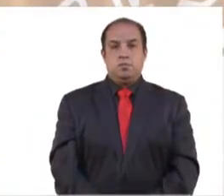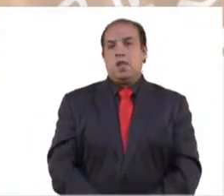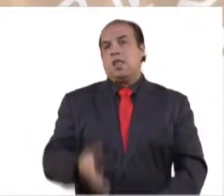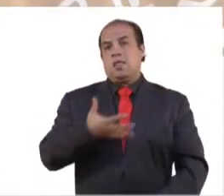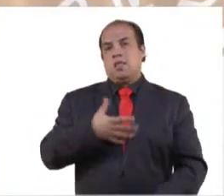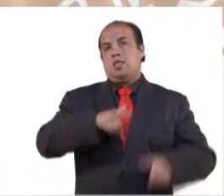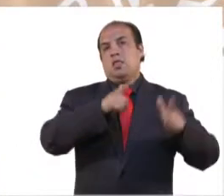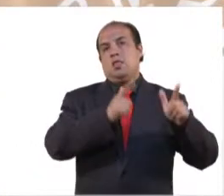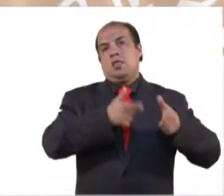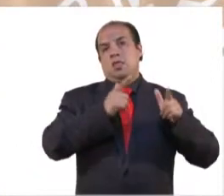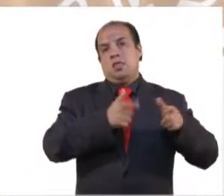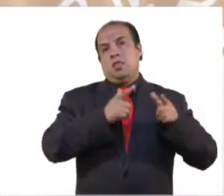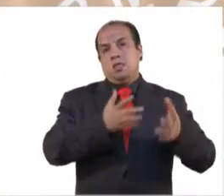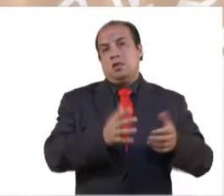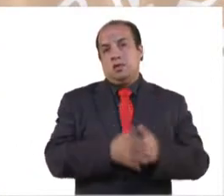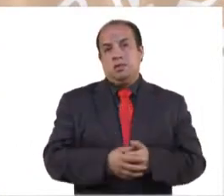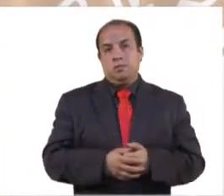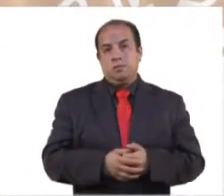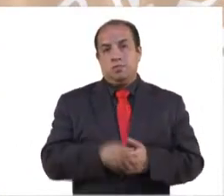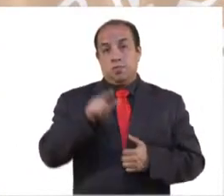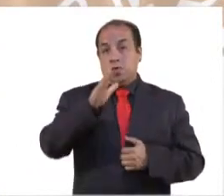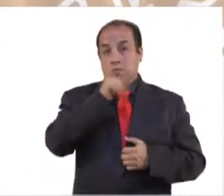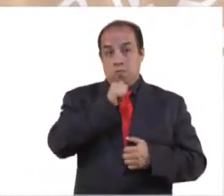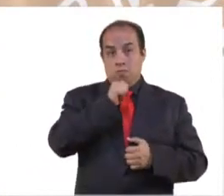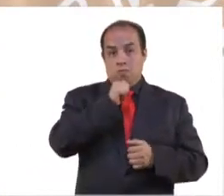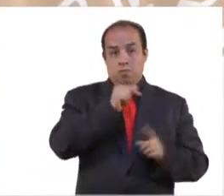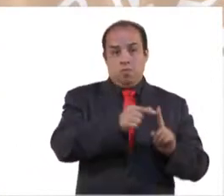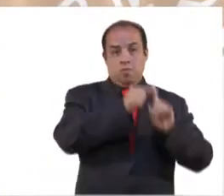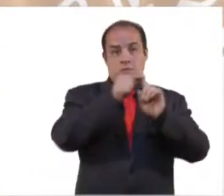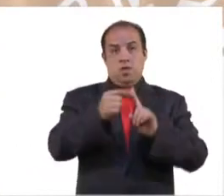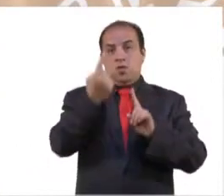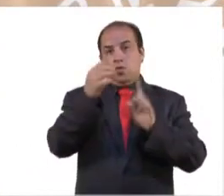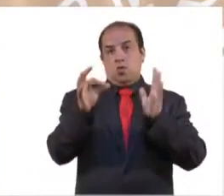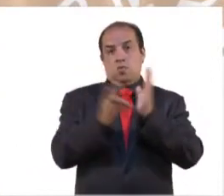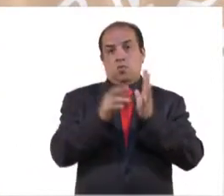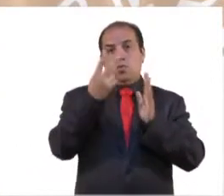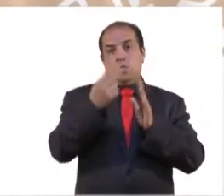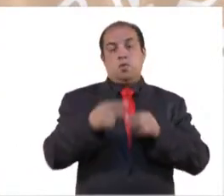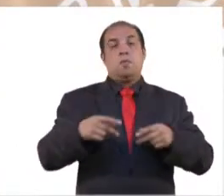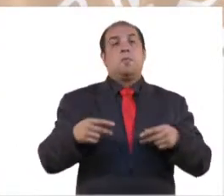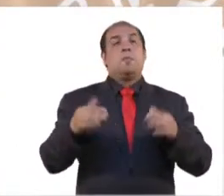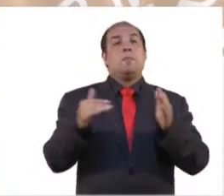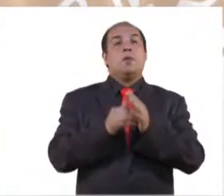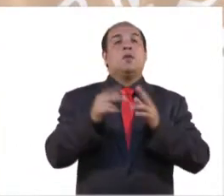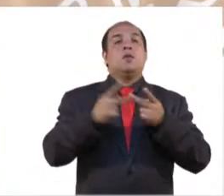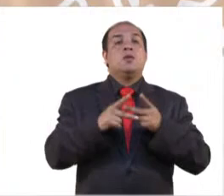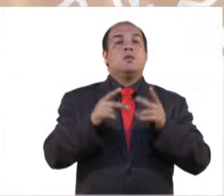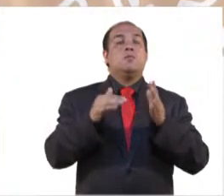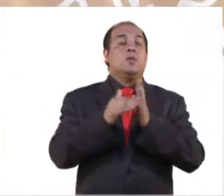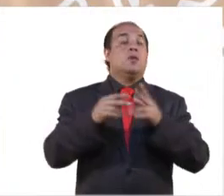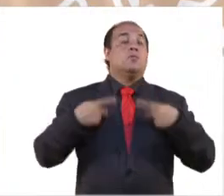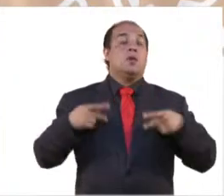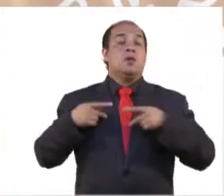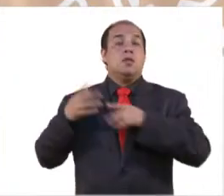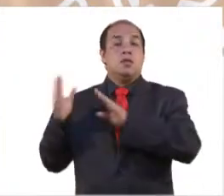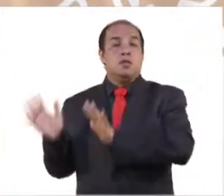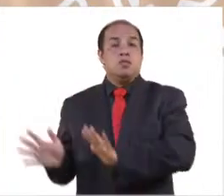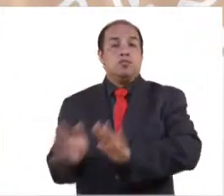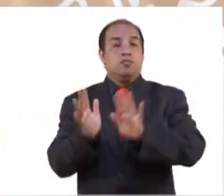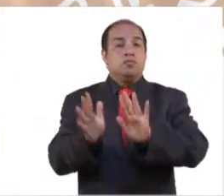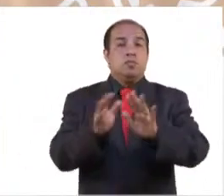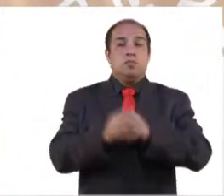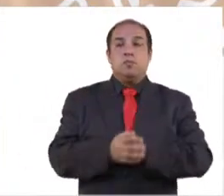¿no? Tú no puedes llevar 1.2 millones de acarreados a una manifestación y comportarse como